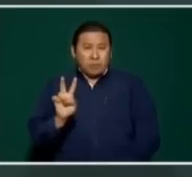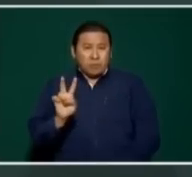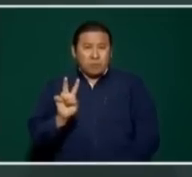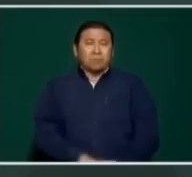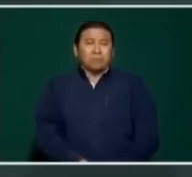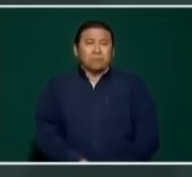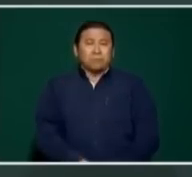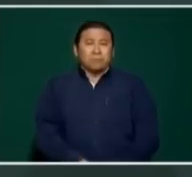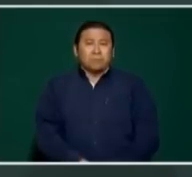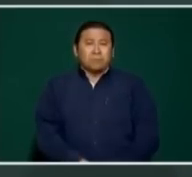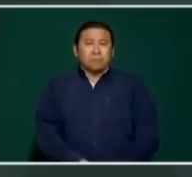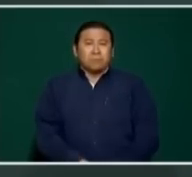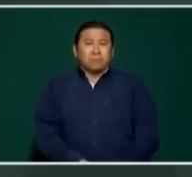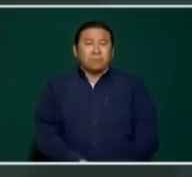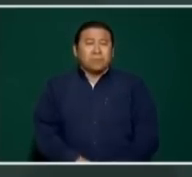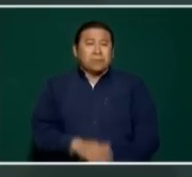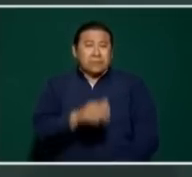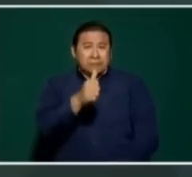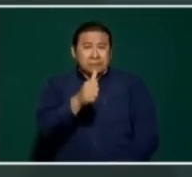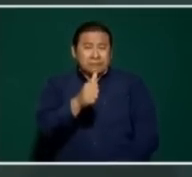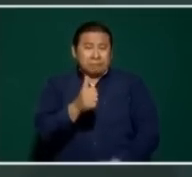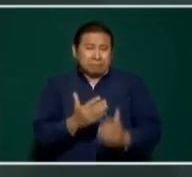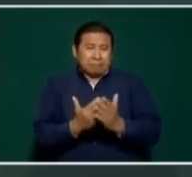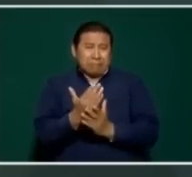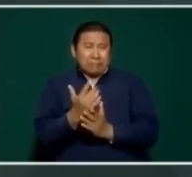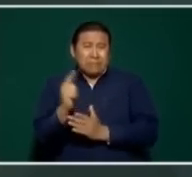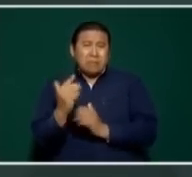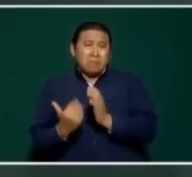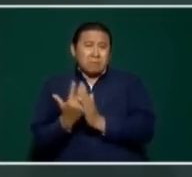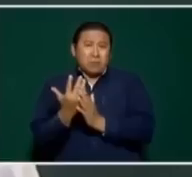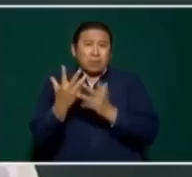viernes, de 6 a 7 de la mañana.